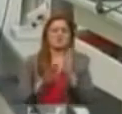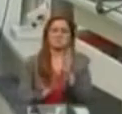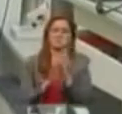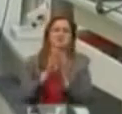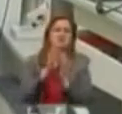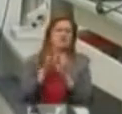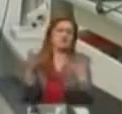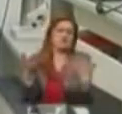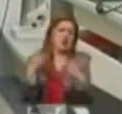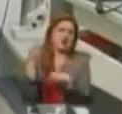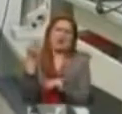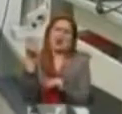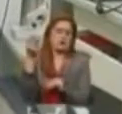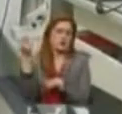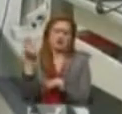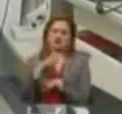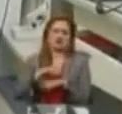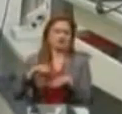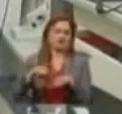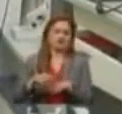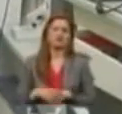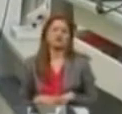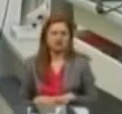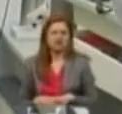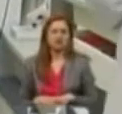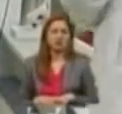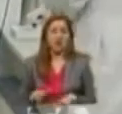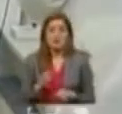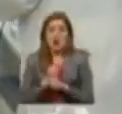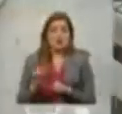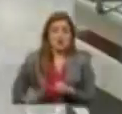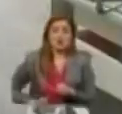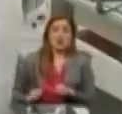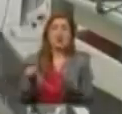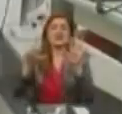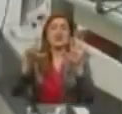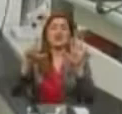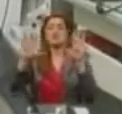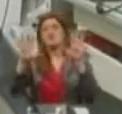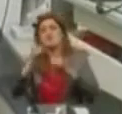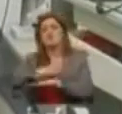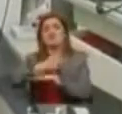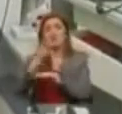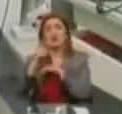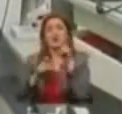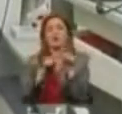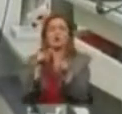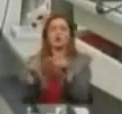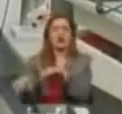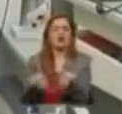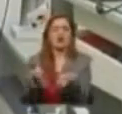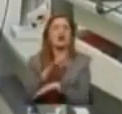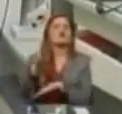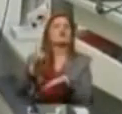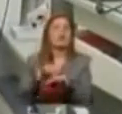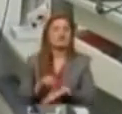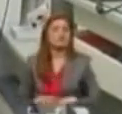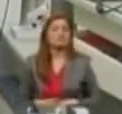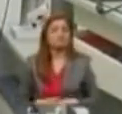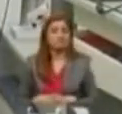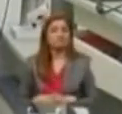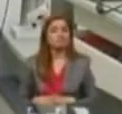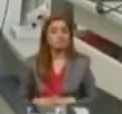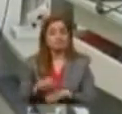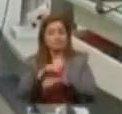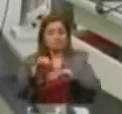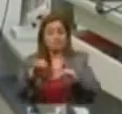como te cuento. Es rápida la recuperación, en 7 de 10 días el paciente ya está en actividades normalmente. Y es